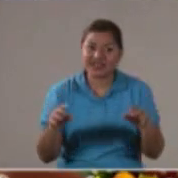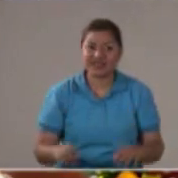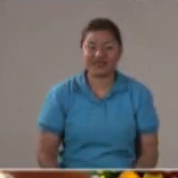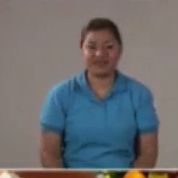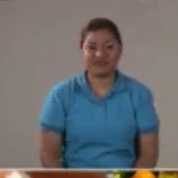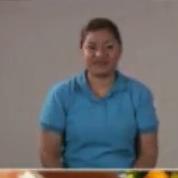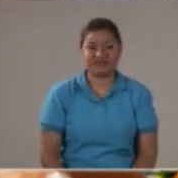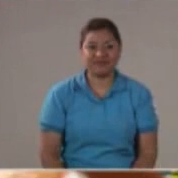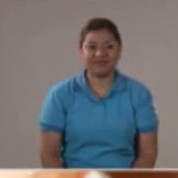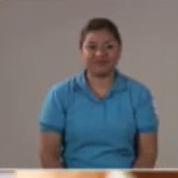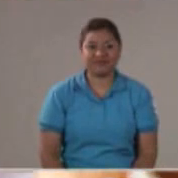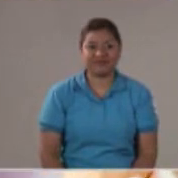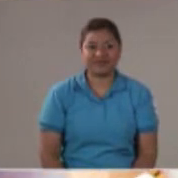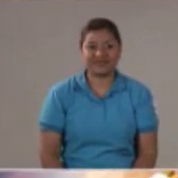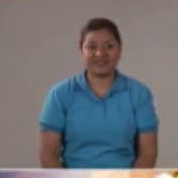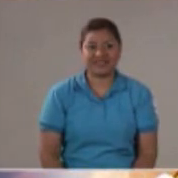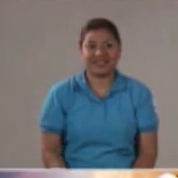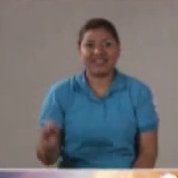hombre.